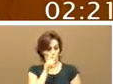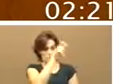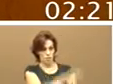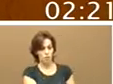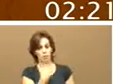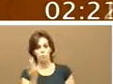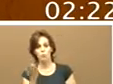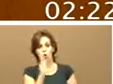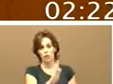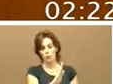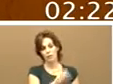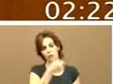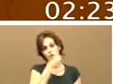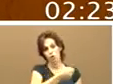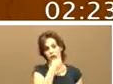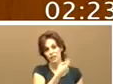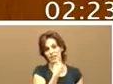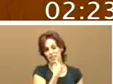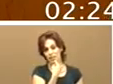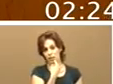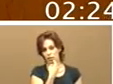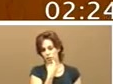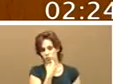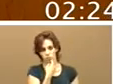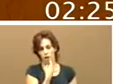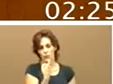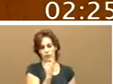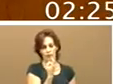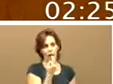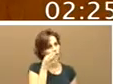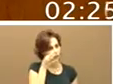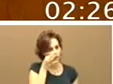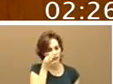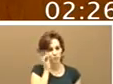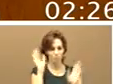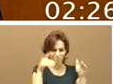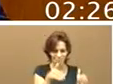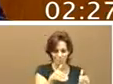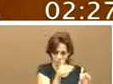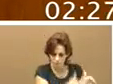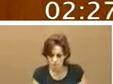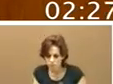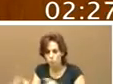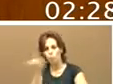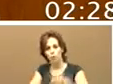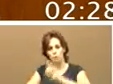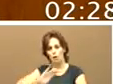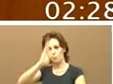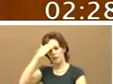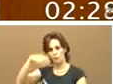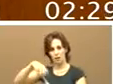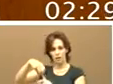portavoz del Grupo Parlamentario Socialista, no nos deje ver realmente el problema que eso yace en lo que es esta